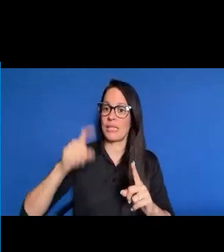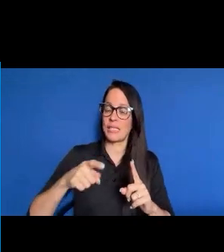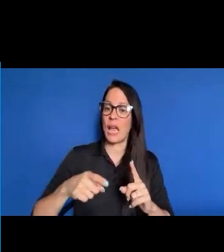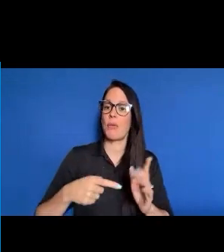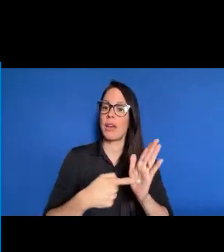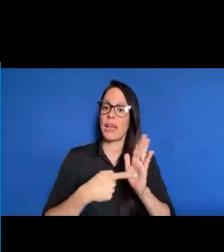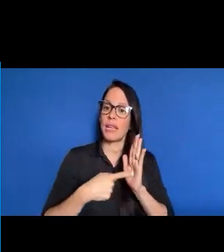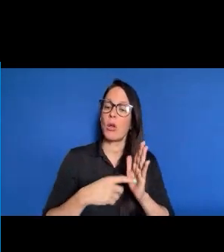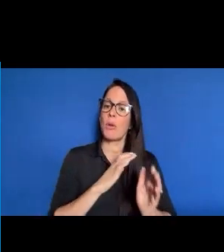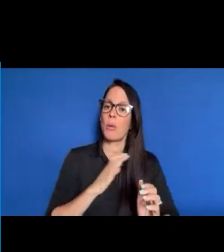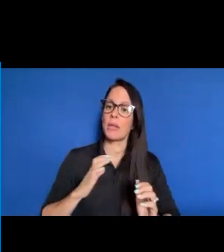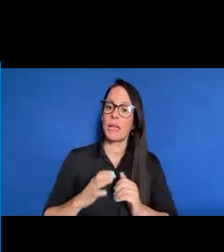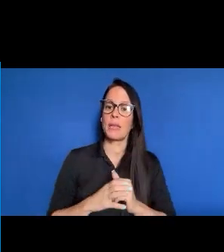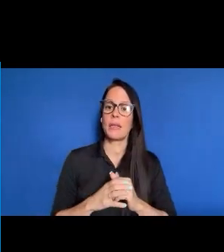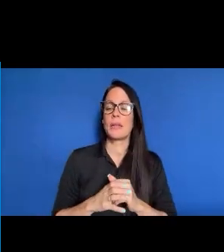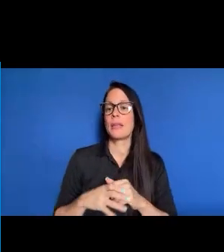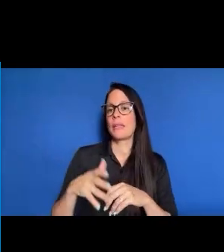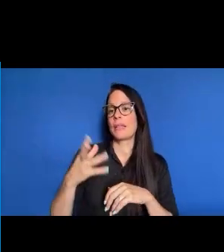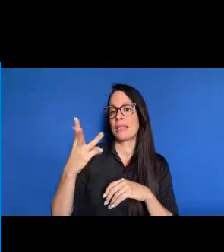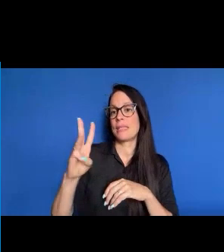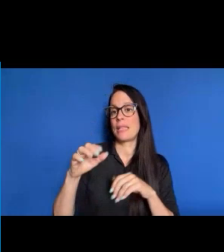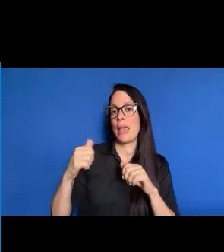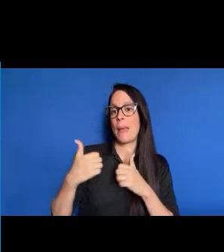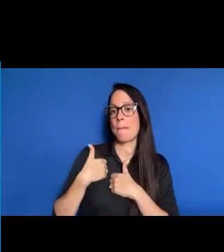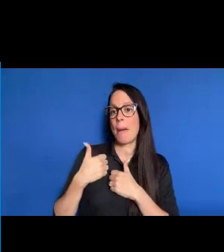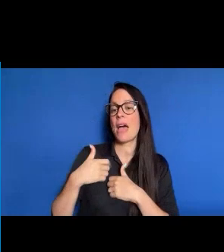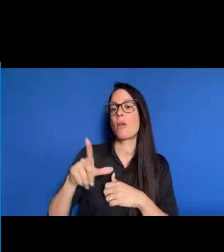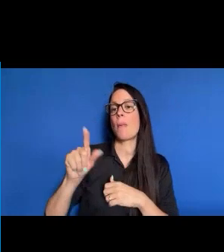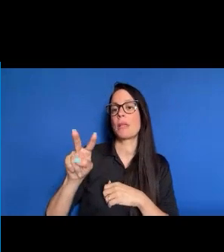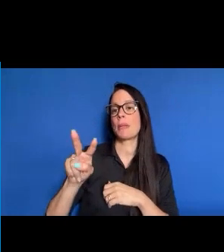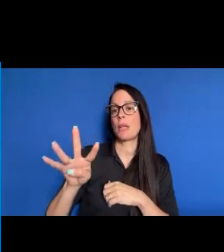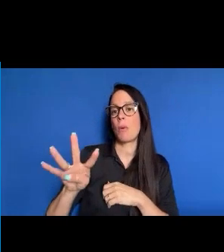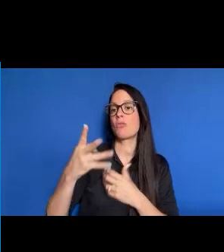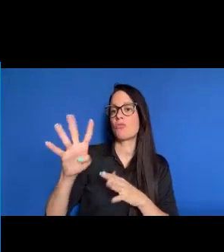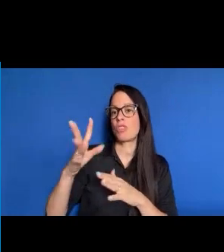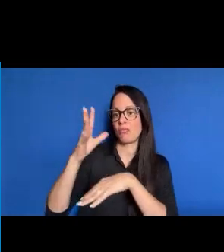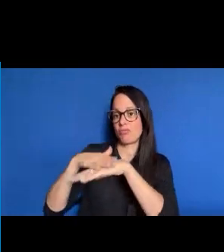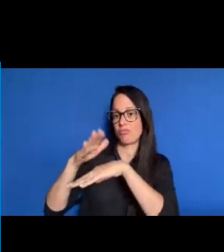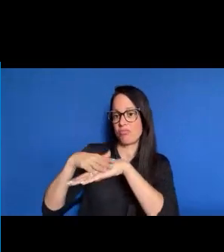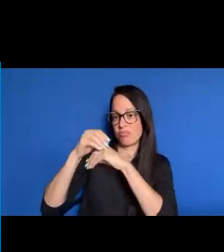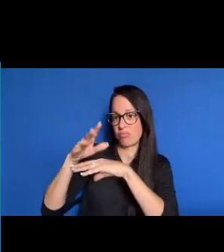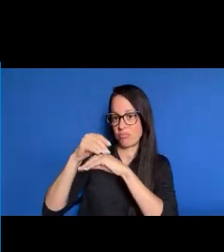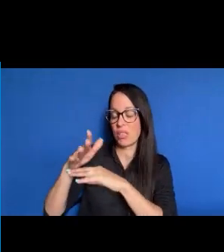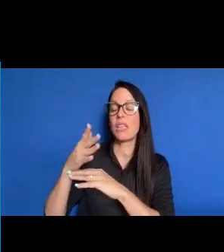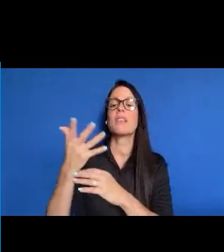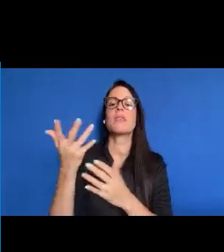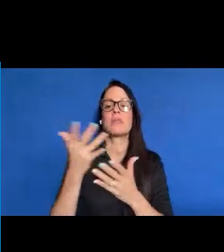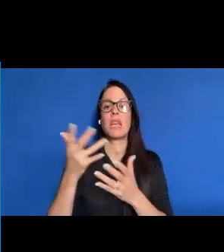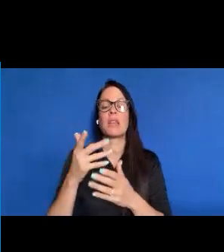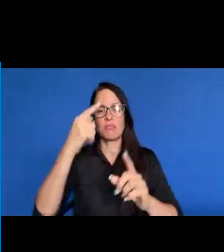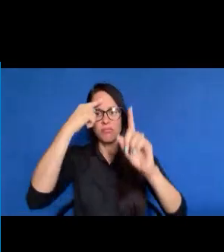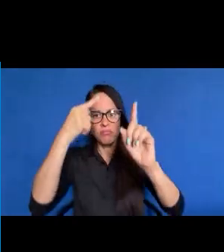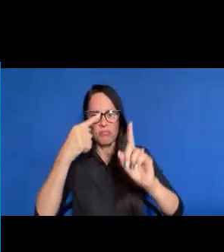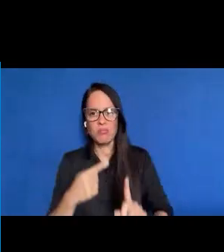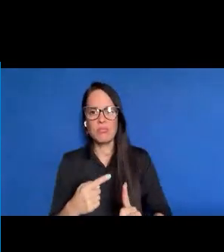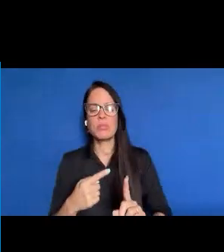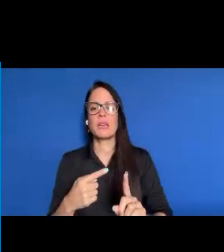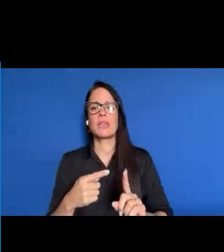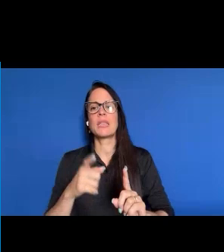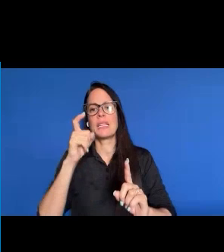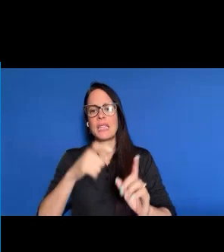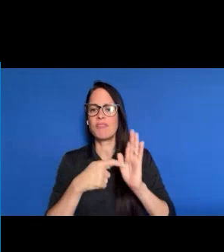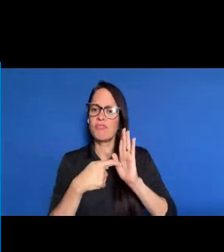16 de mayo del 2024, se envió una comunicación a todos los miembros del comité asesor. Esta, con el objetivo de dar cumplimiento al principio 5, uso transparente de fondos